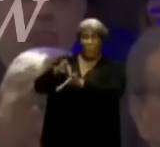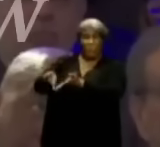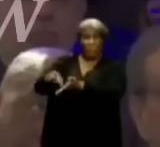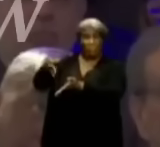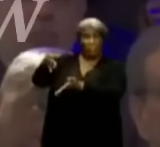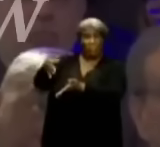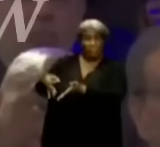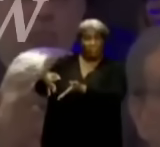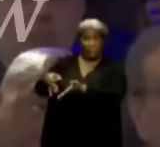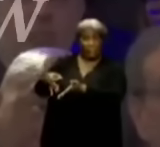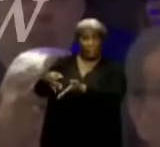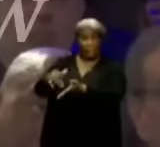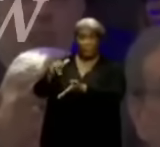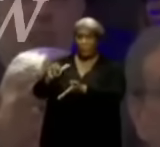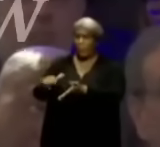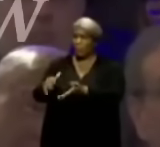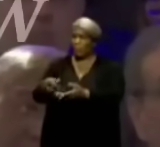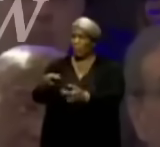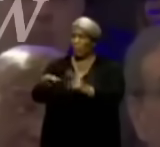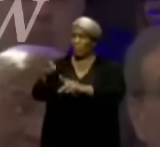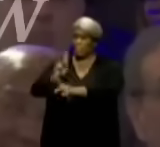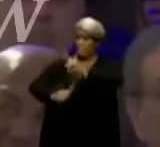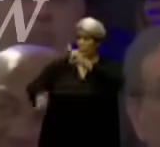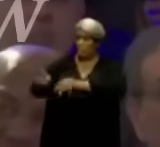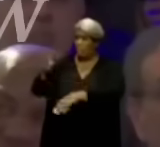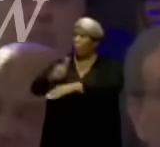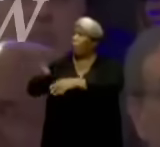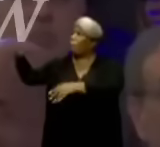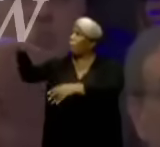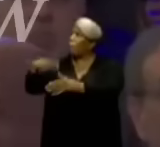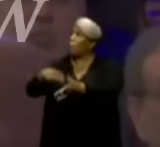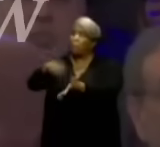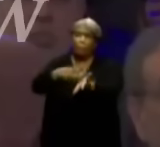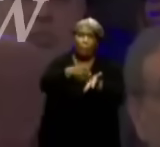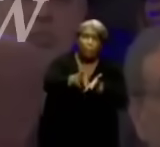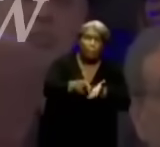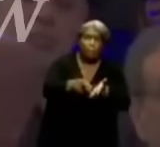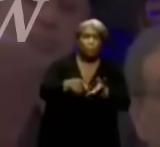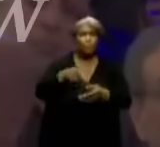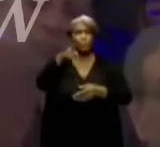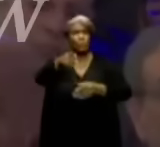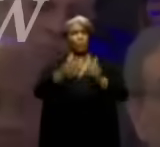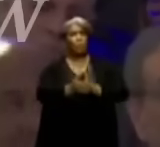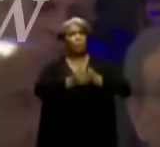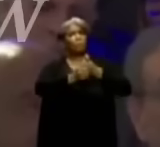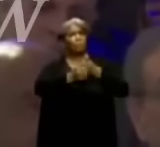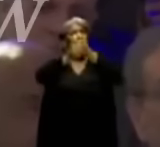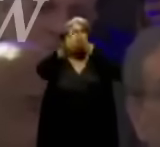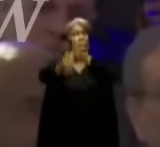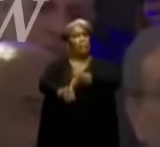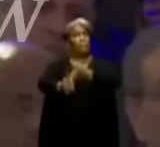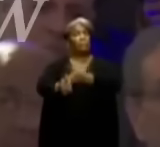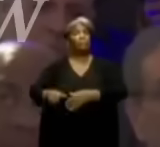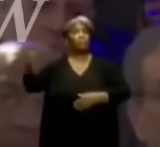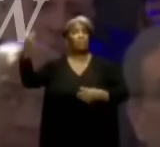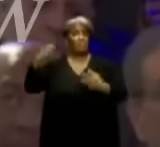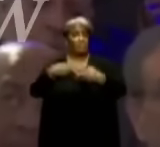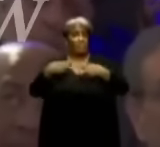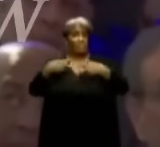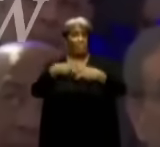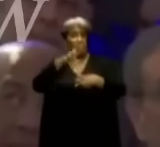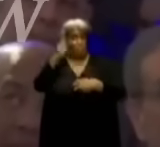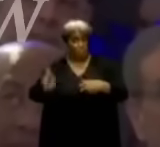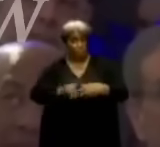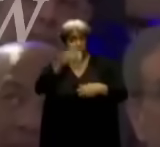Entonces, me pregunto, usted que ha sido abanderado de las energías renovables de la forma como lo ha hecho públicamente, ¿sabe usted